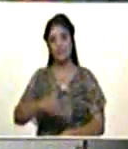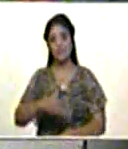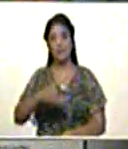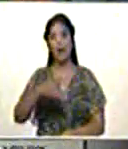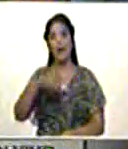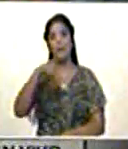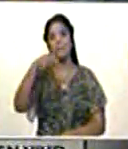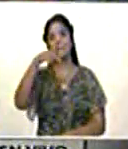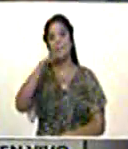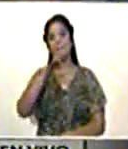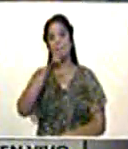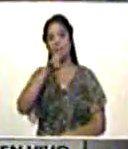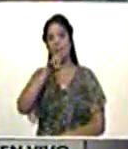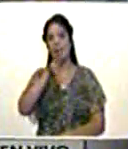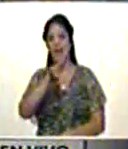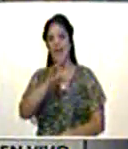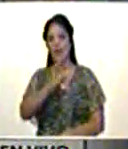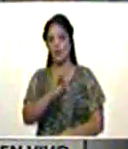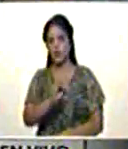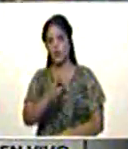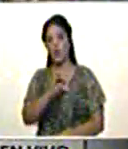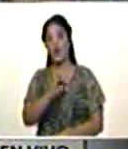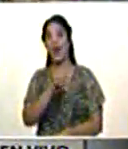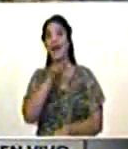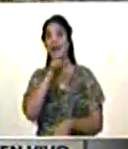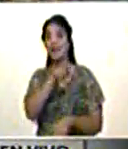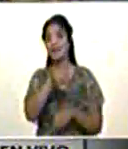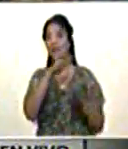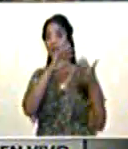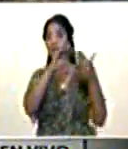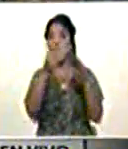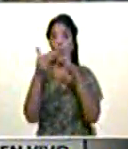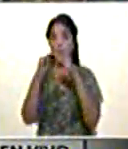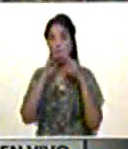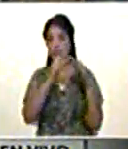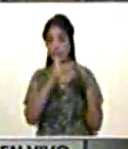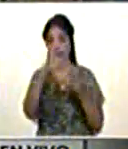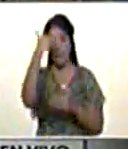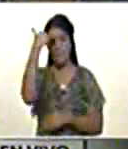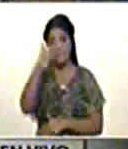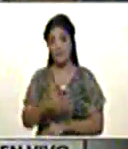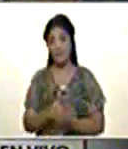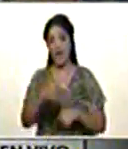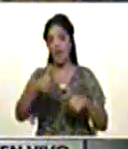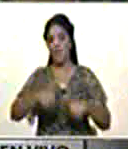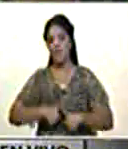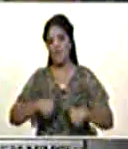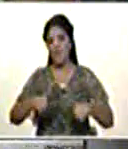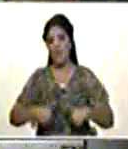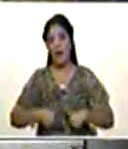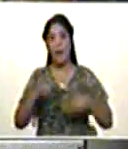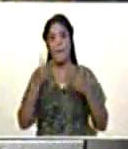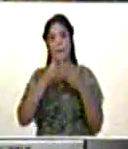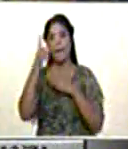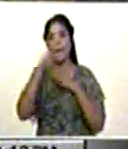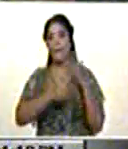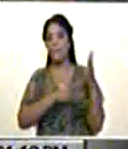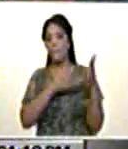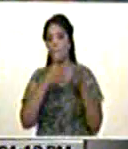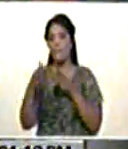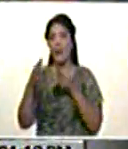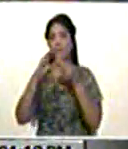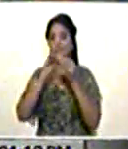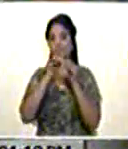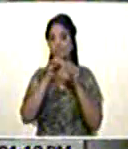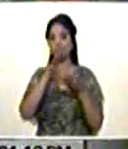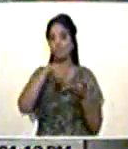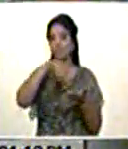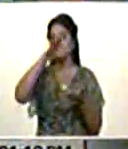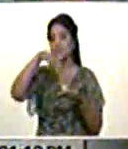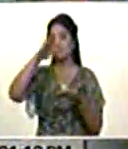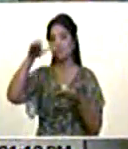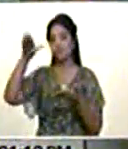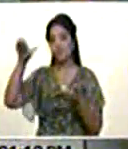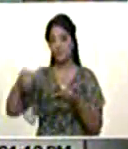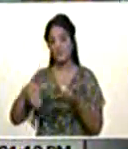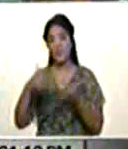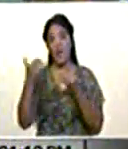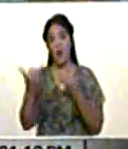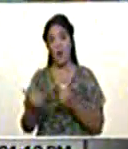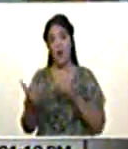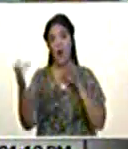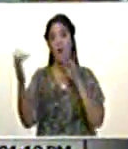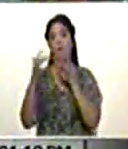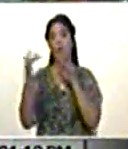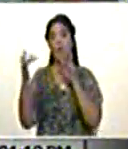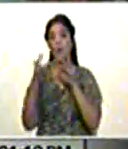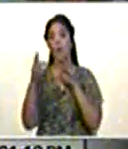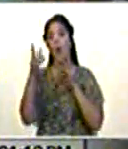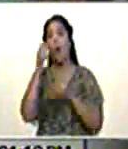Camejo, la comunidad militar se ha sumado al esfuerzo del plan de intervención de edificio. Yo quiero darle el pase